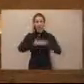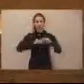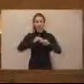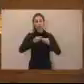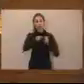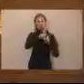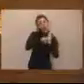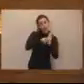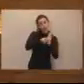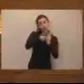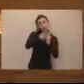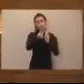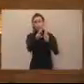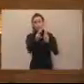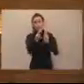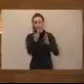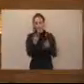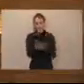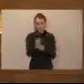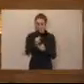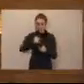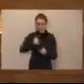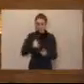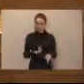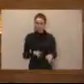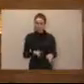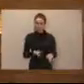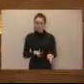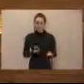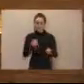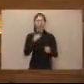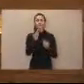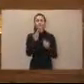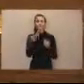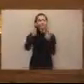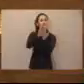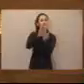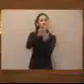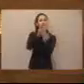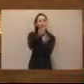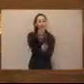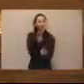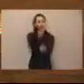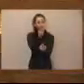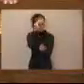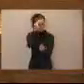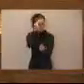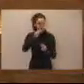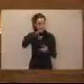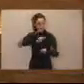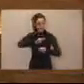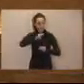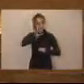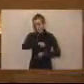puntos que planteaba nuestro grupo parlamentario. Me dirijo a usted porque creo que es el interlocutor que tengo que dirigirme del Gobierno, supongo,